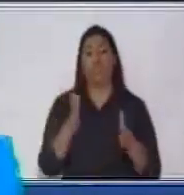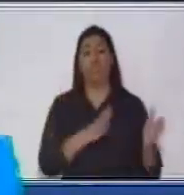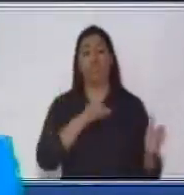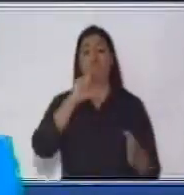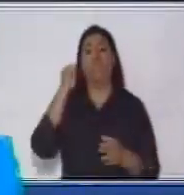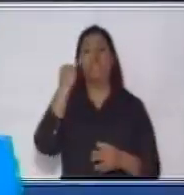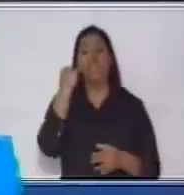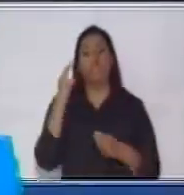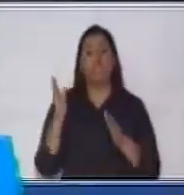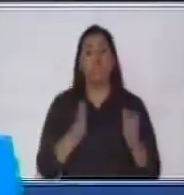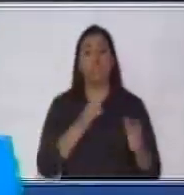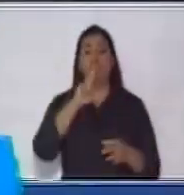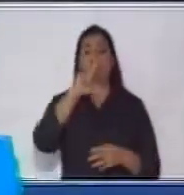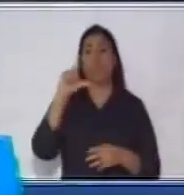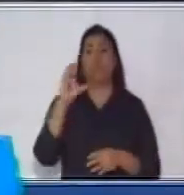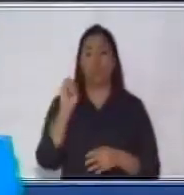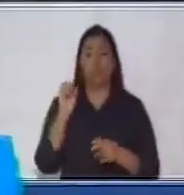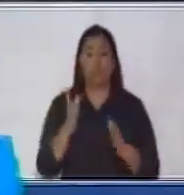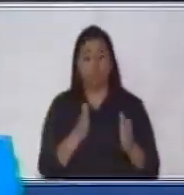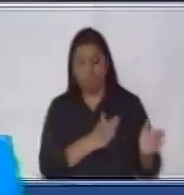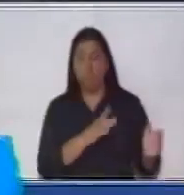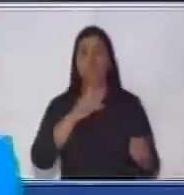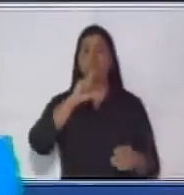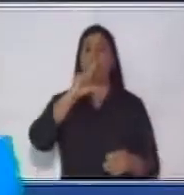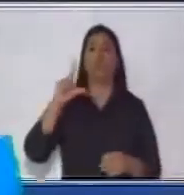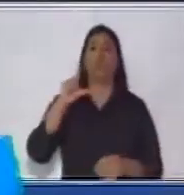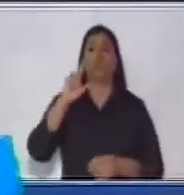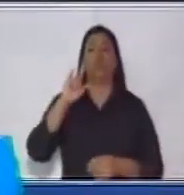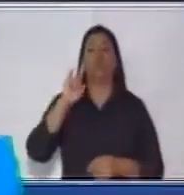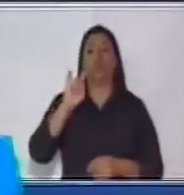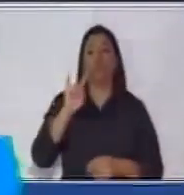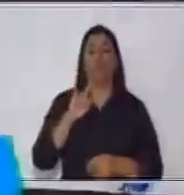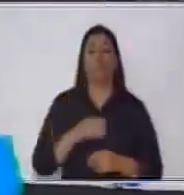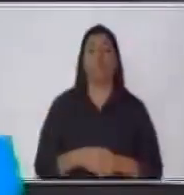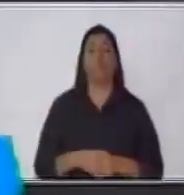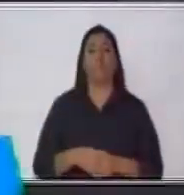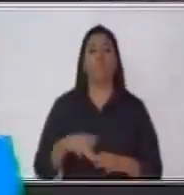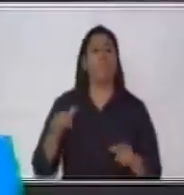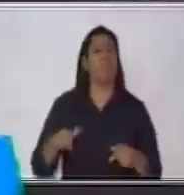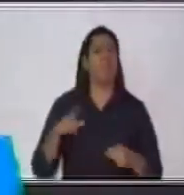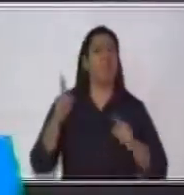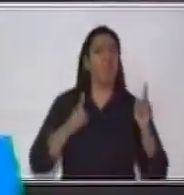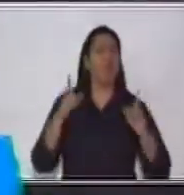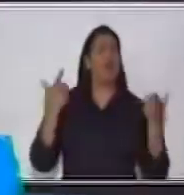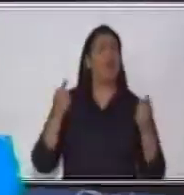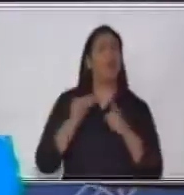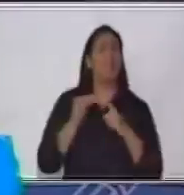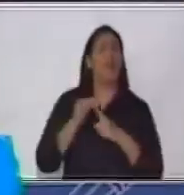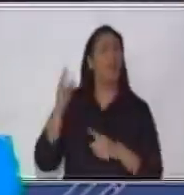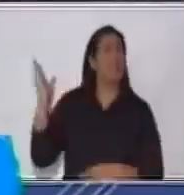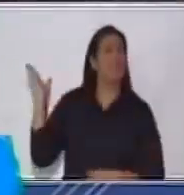yu. Descubramos las palabras. ¿Qué palabra es esta?